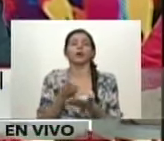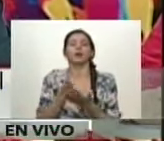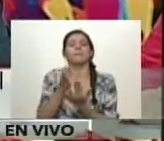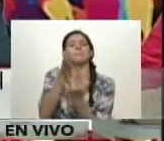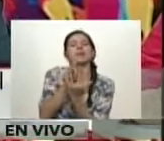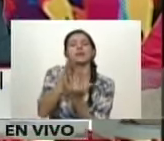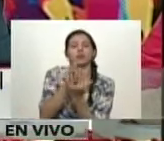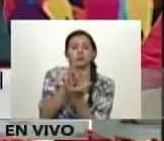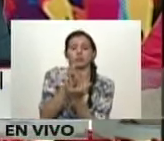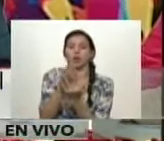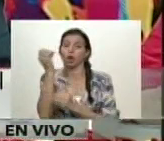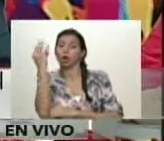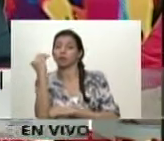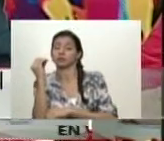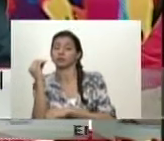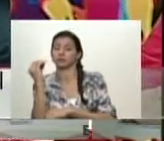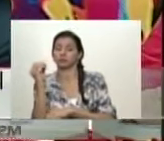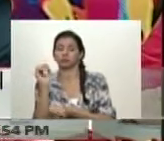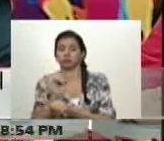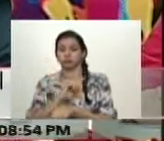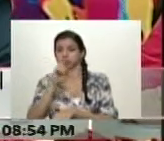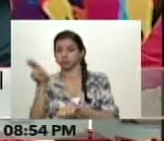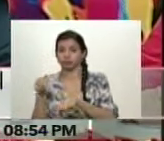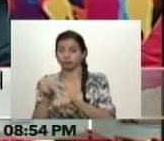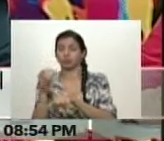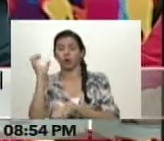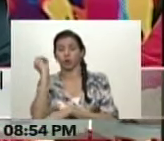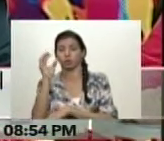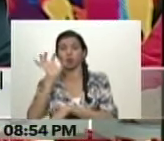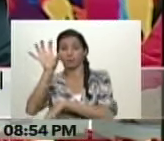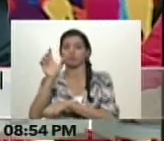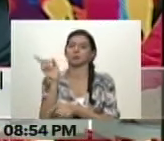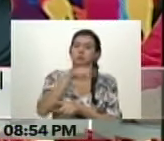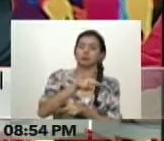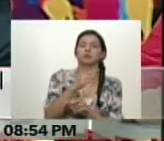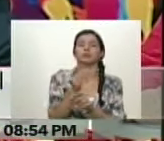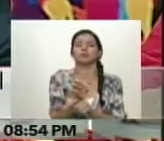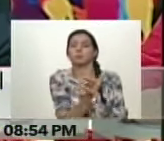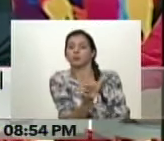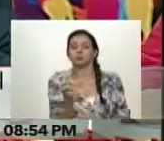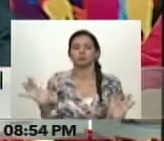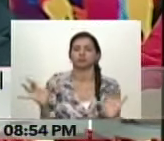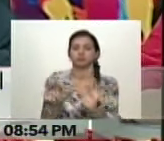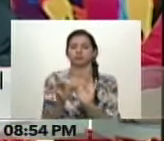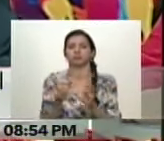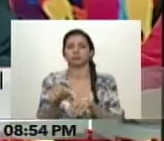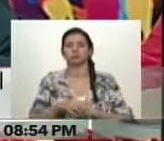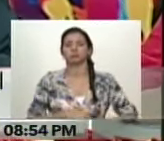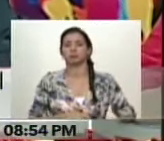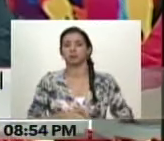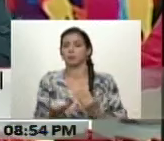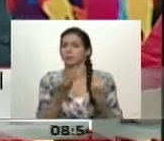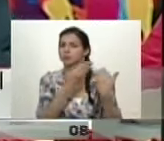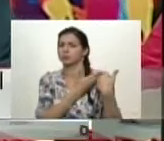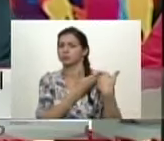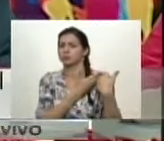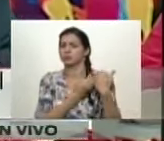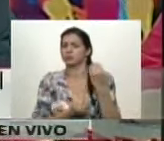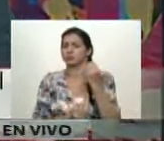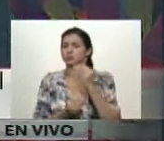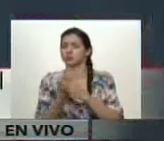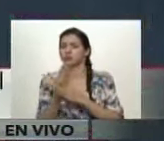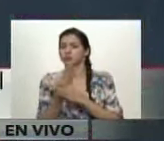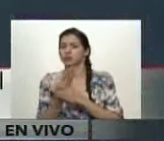Nacional. La designación de estos responsables por Estado para los planes de